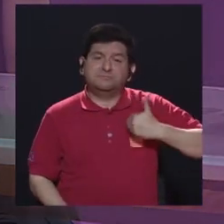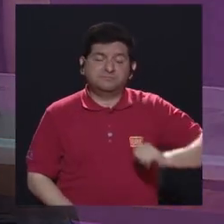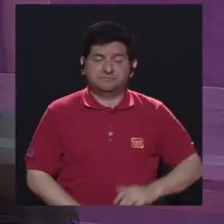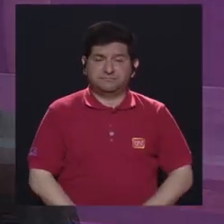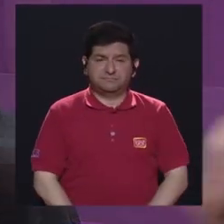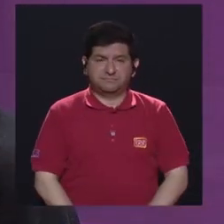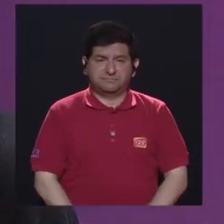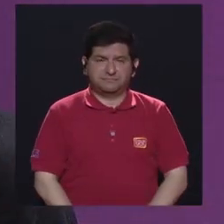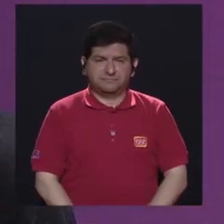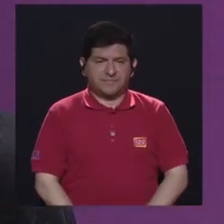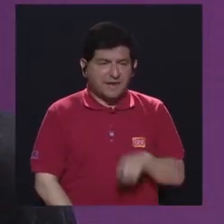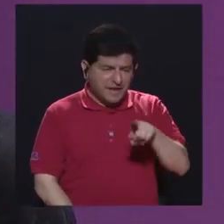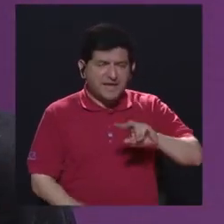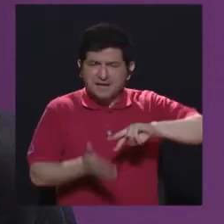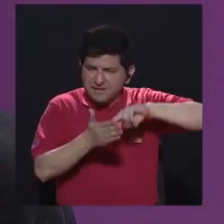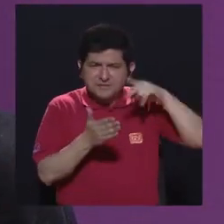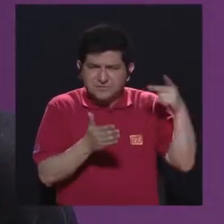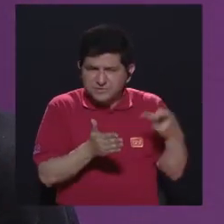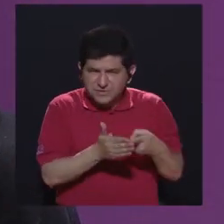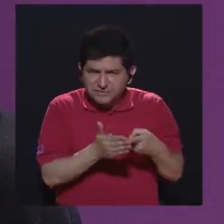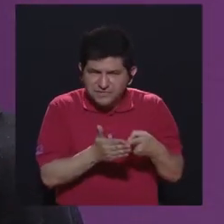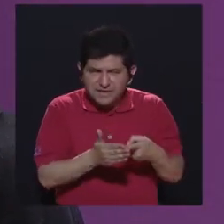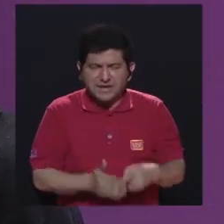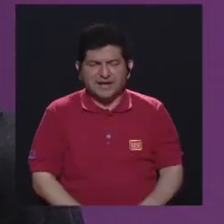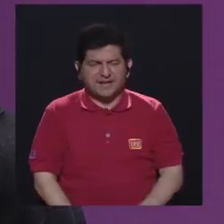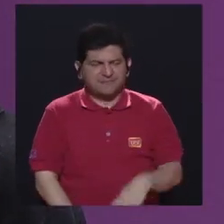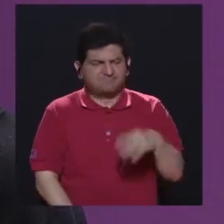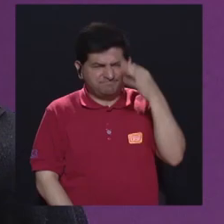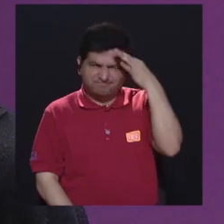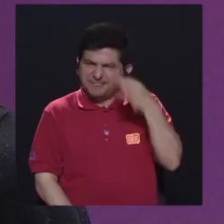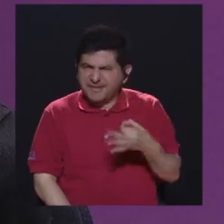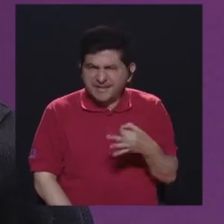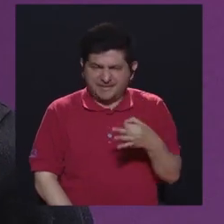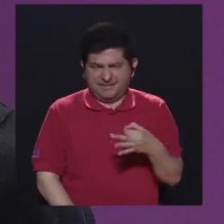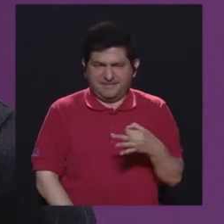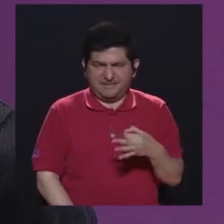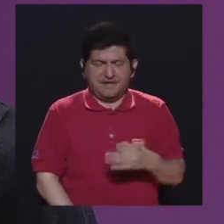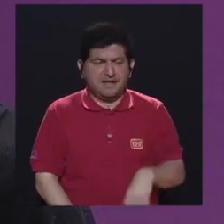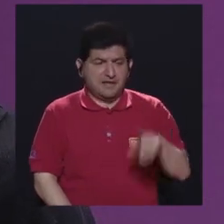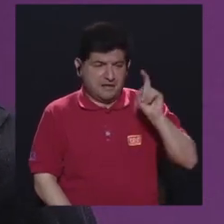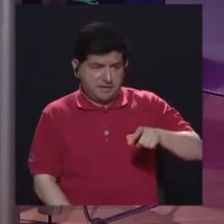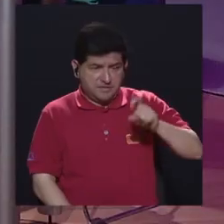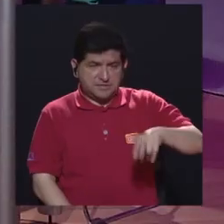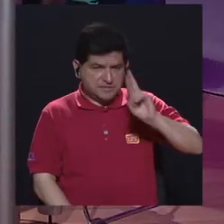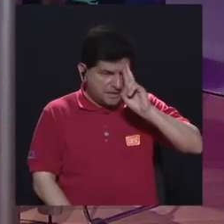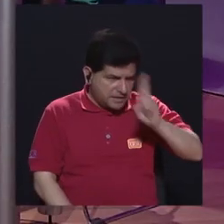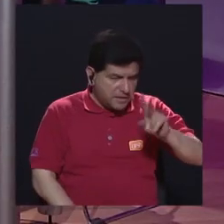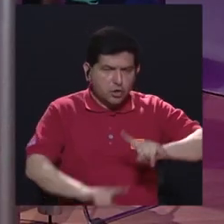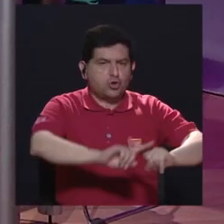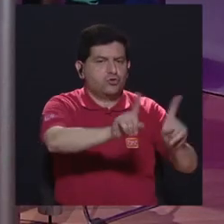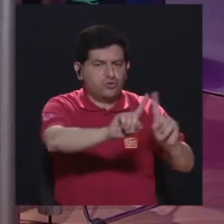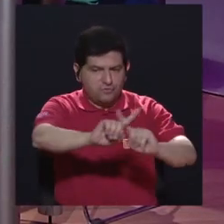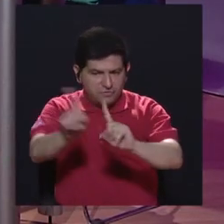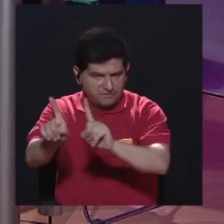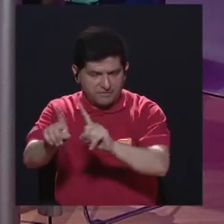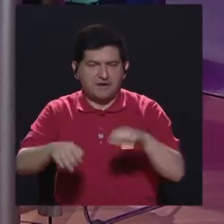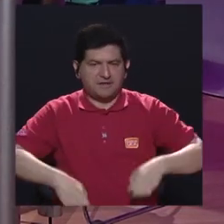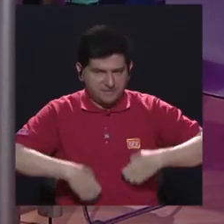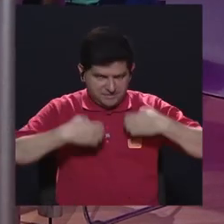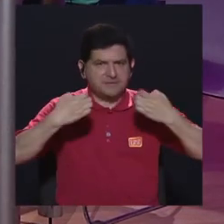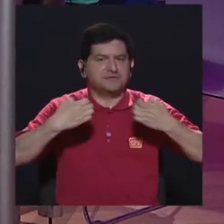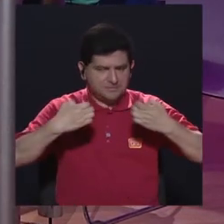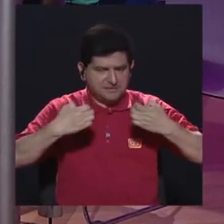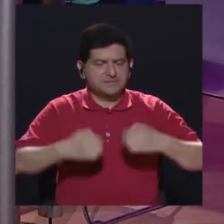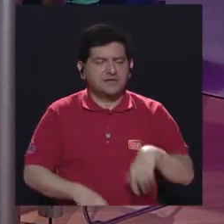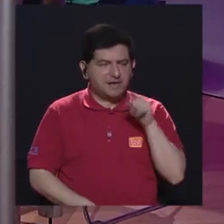Pero en ese sentido, pues lo que yo creería es que habría que reconocer las diferencias, digamos, dentro